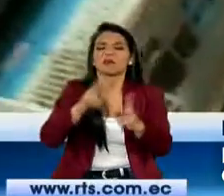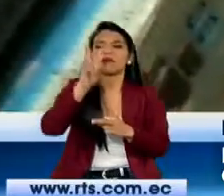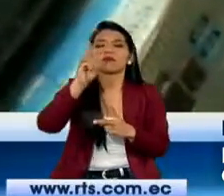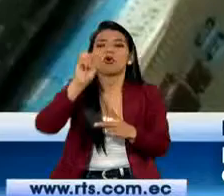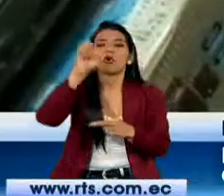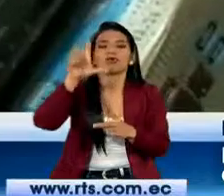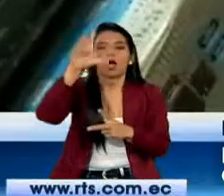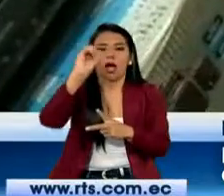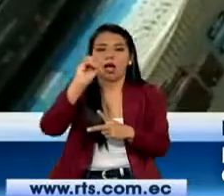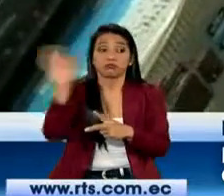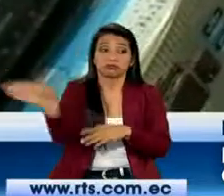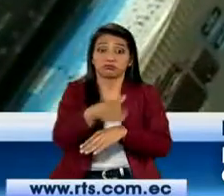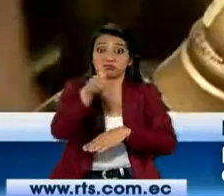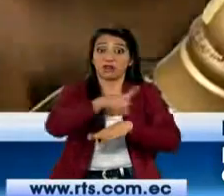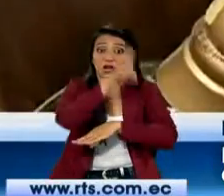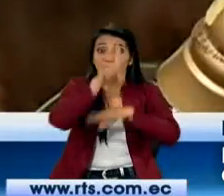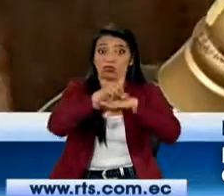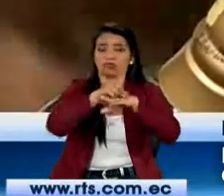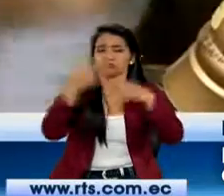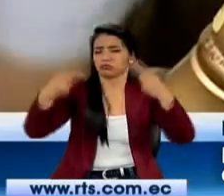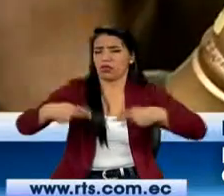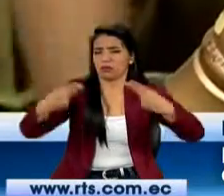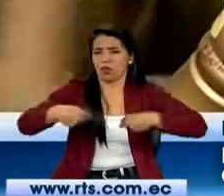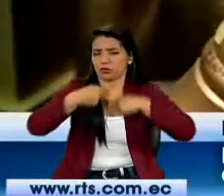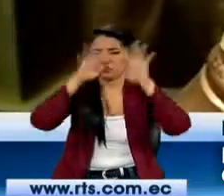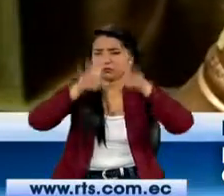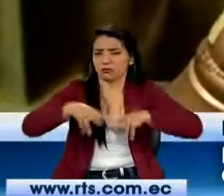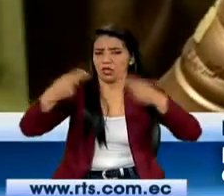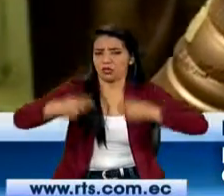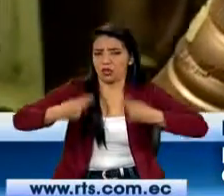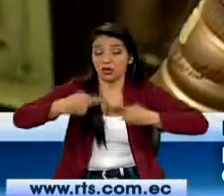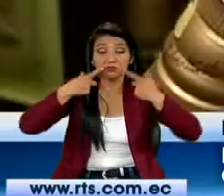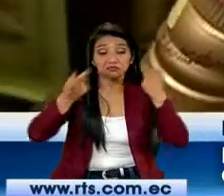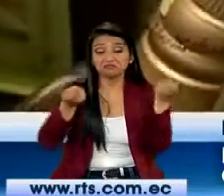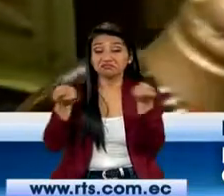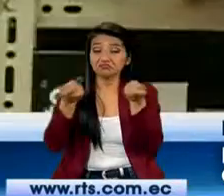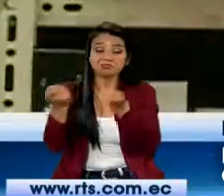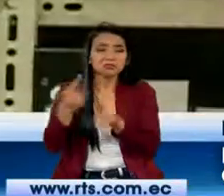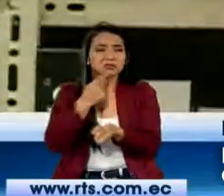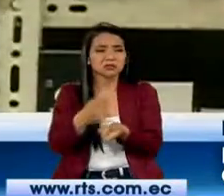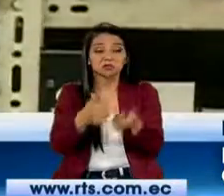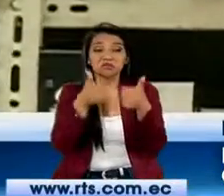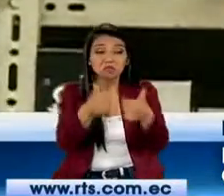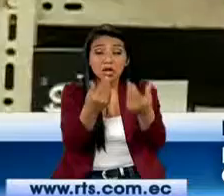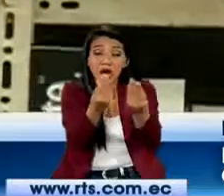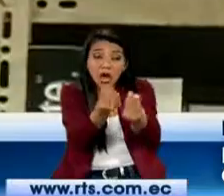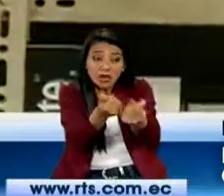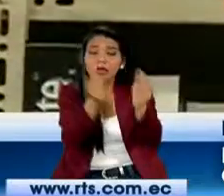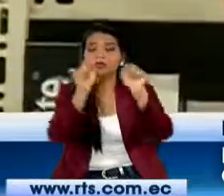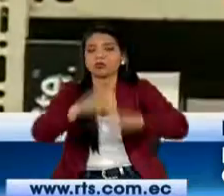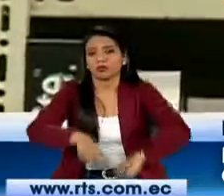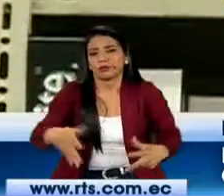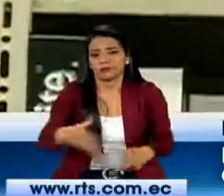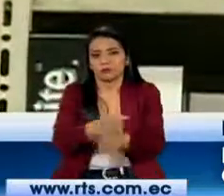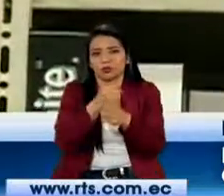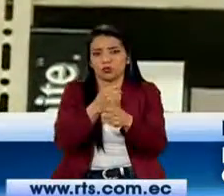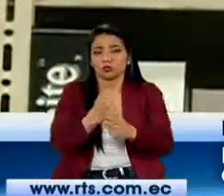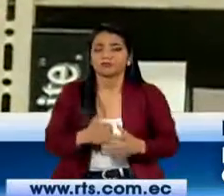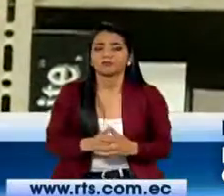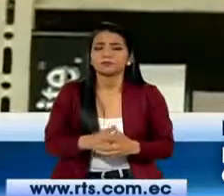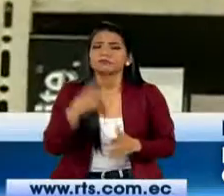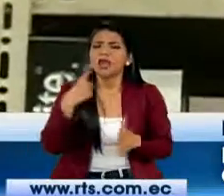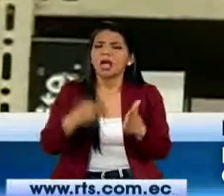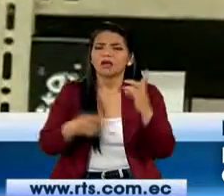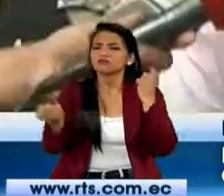SENAE, sostiene que este tipo de revisiones garantizan además la calidad del producto. Uno de los objetivos también